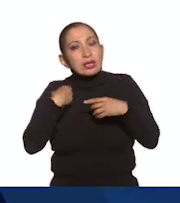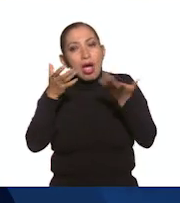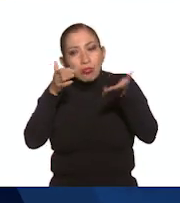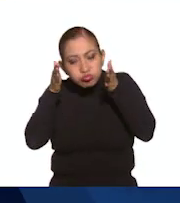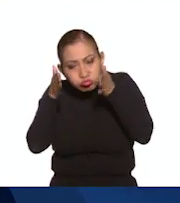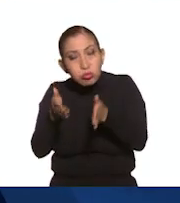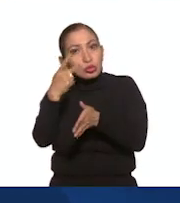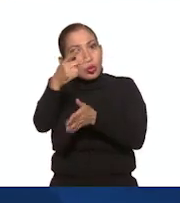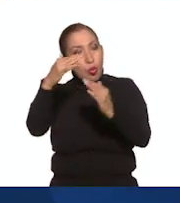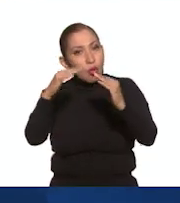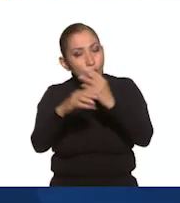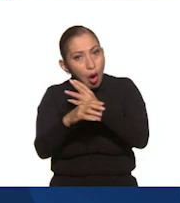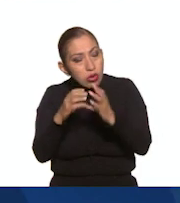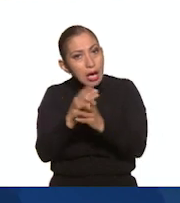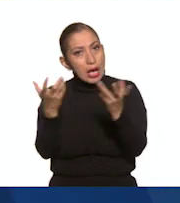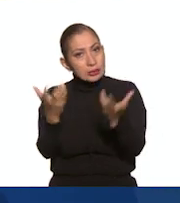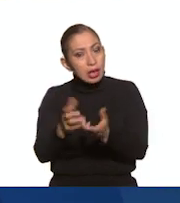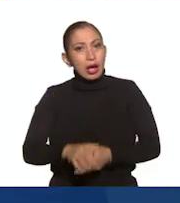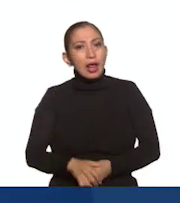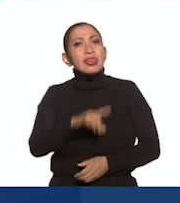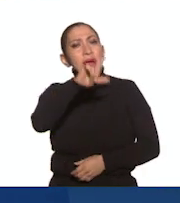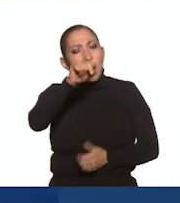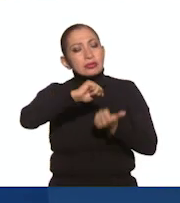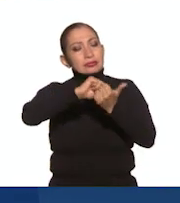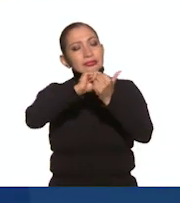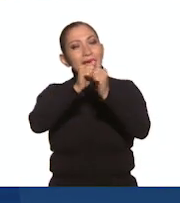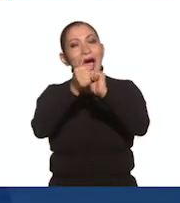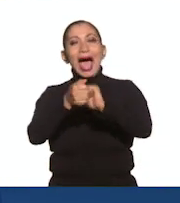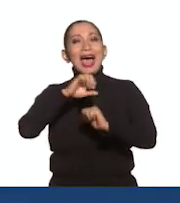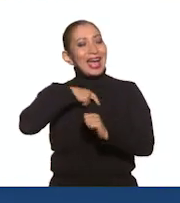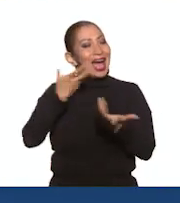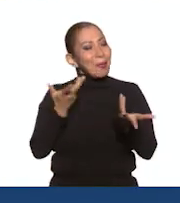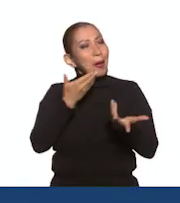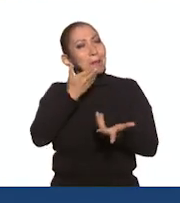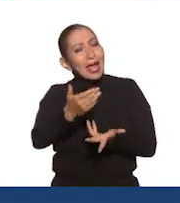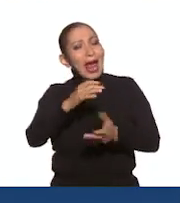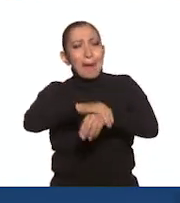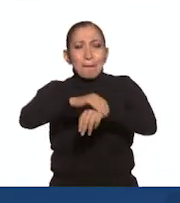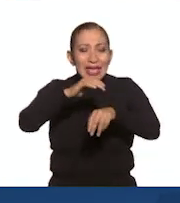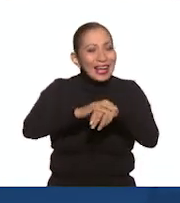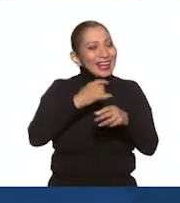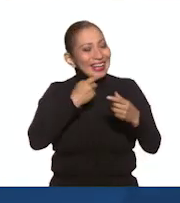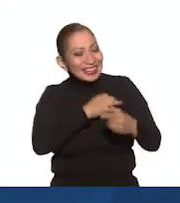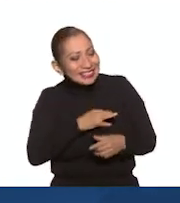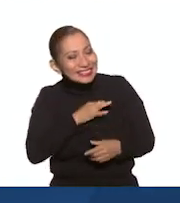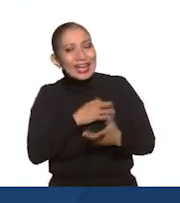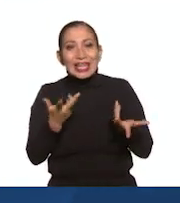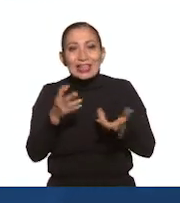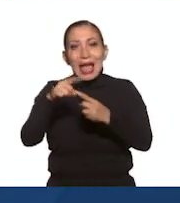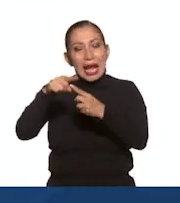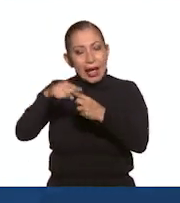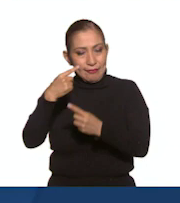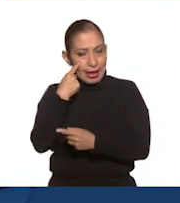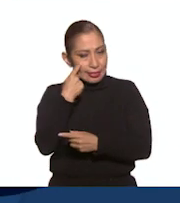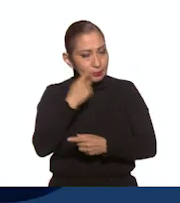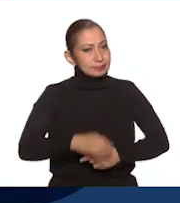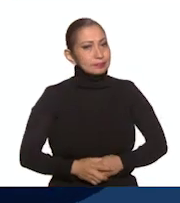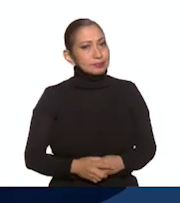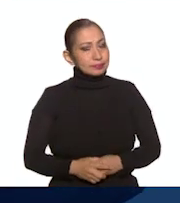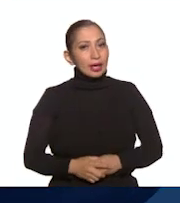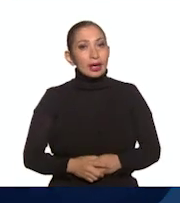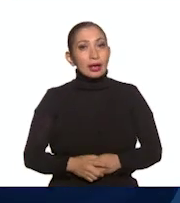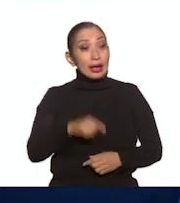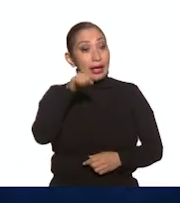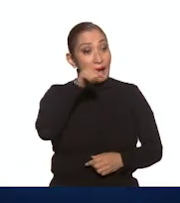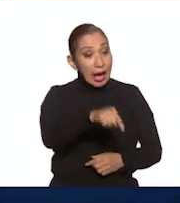de tus cosas. Después ya puedes contentarte con tus amigos y cumplir con tus tareas. Mira, no hay